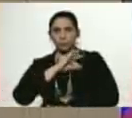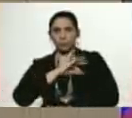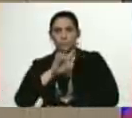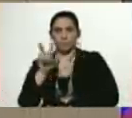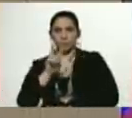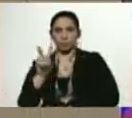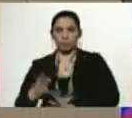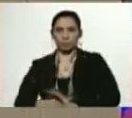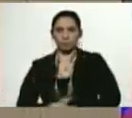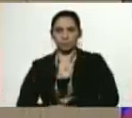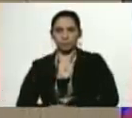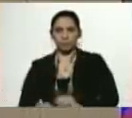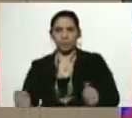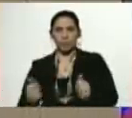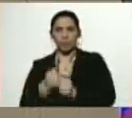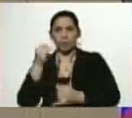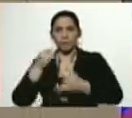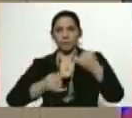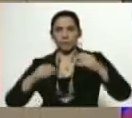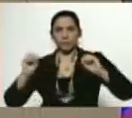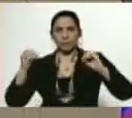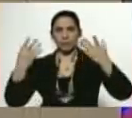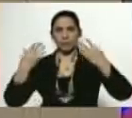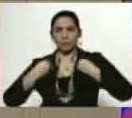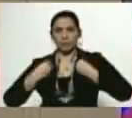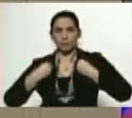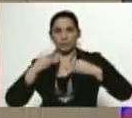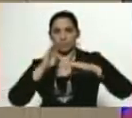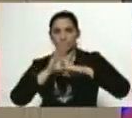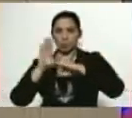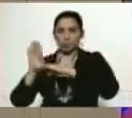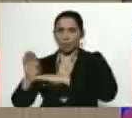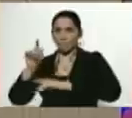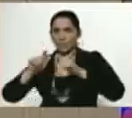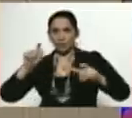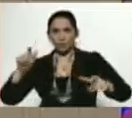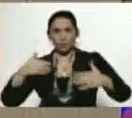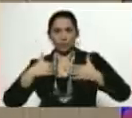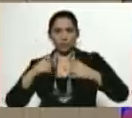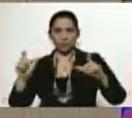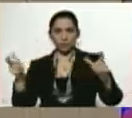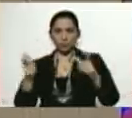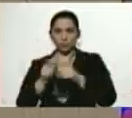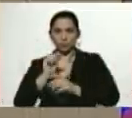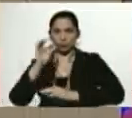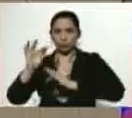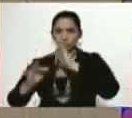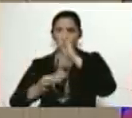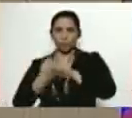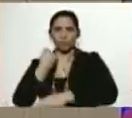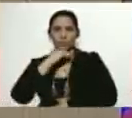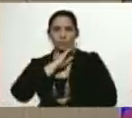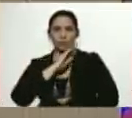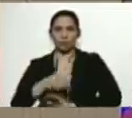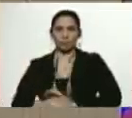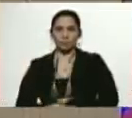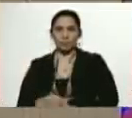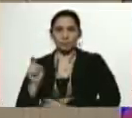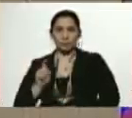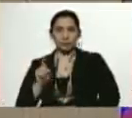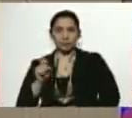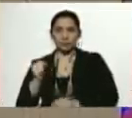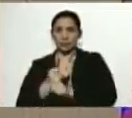venezolana. Con el fin de salvar vidas, proteger al personal de salud y reducir la transmisión de las enfermedades, es necesario el